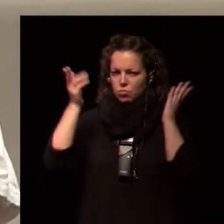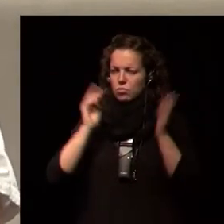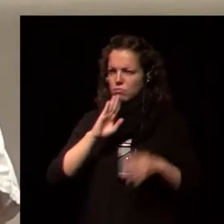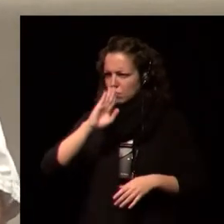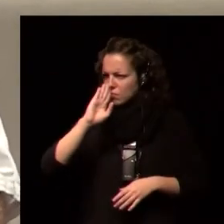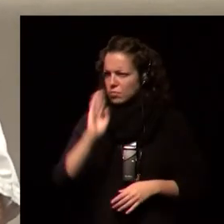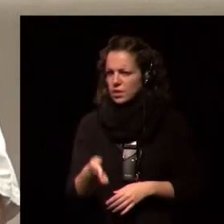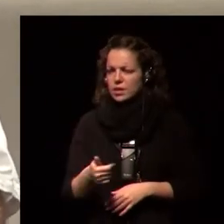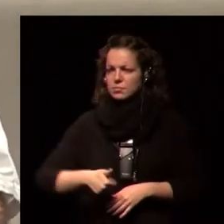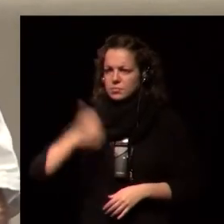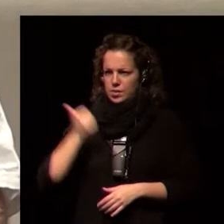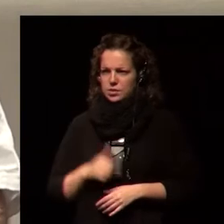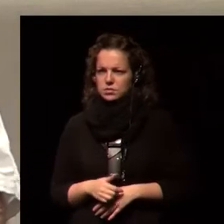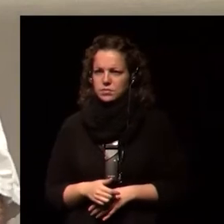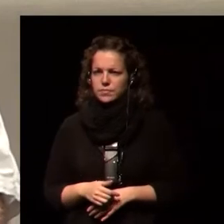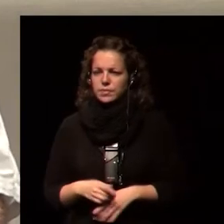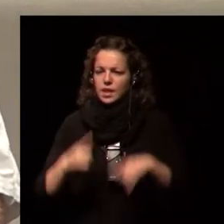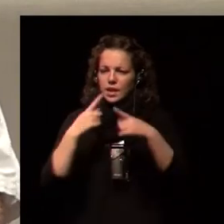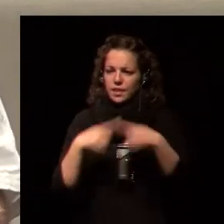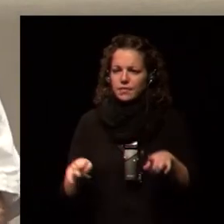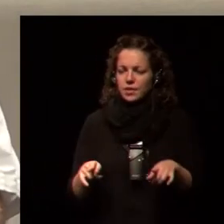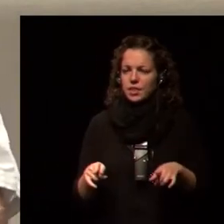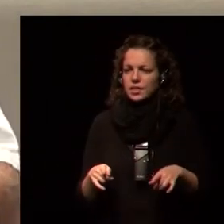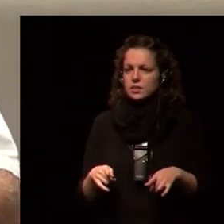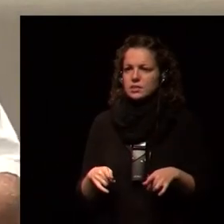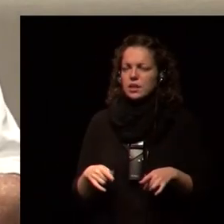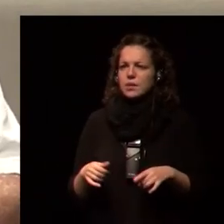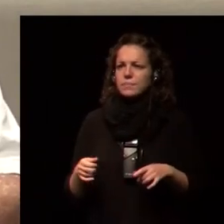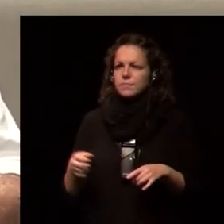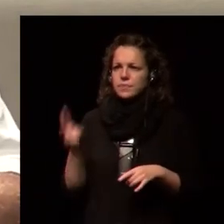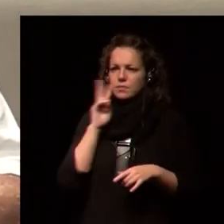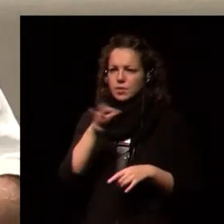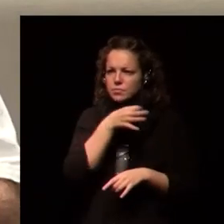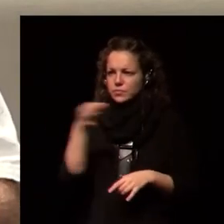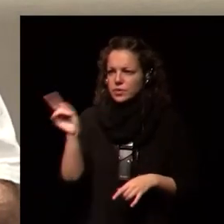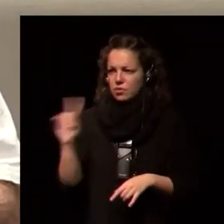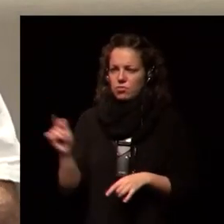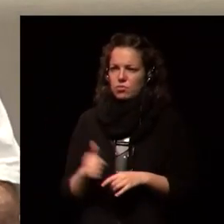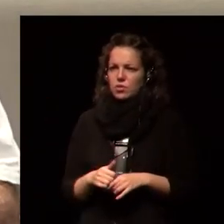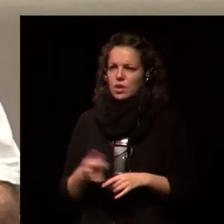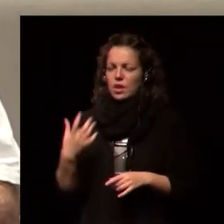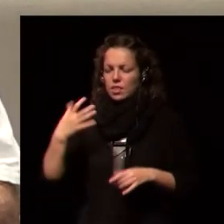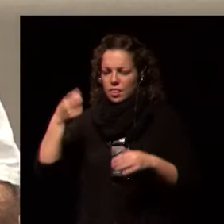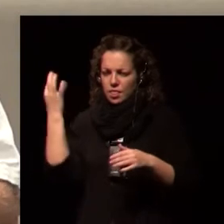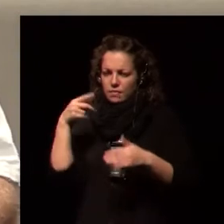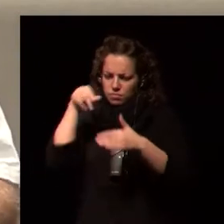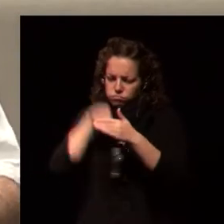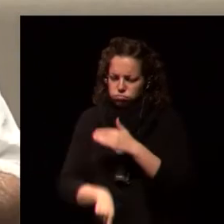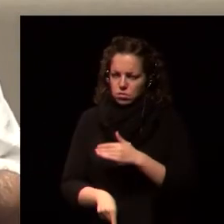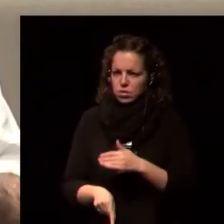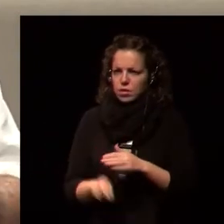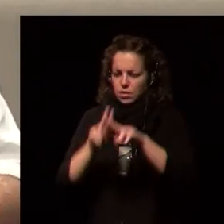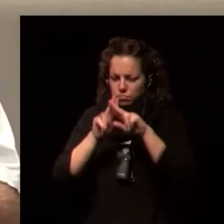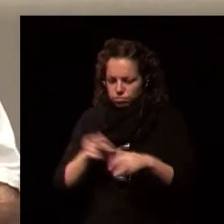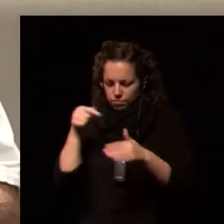las diferencias no quedan perfectamente planchadas, sino que son exploradas en profundidad.